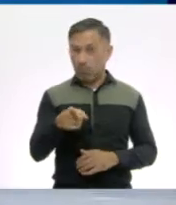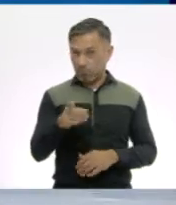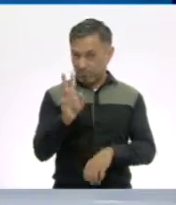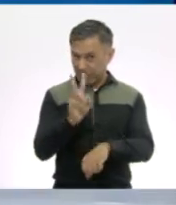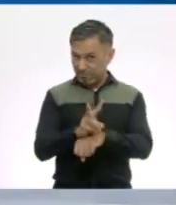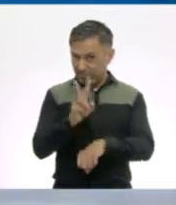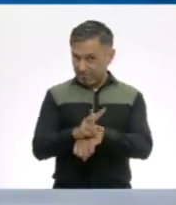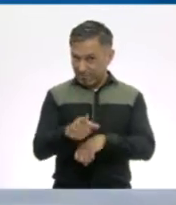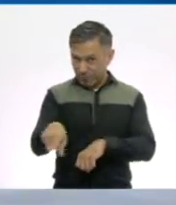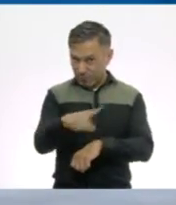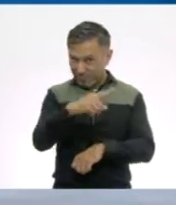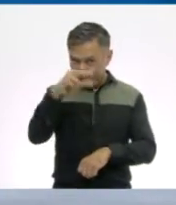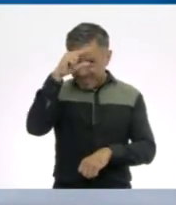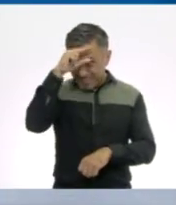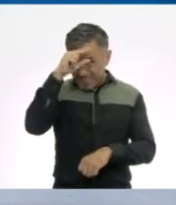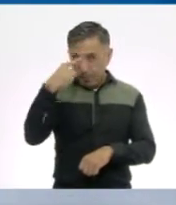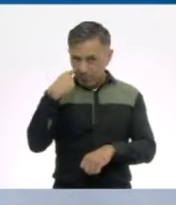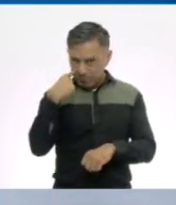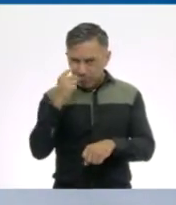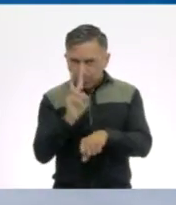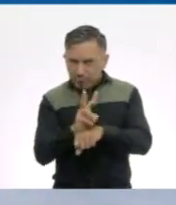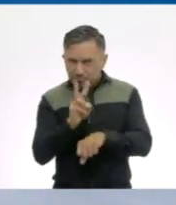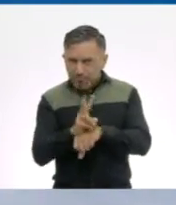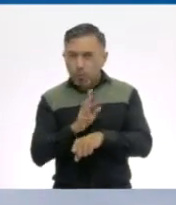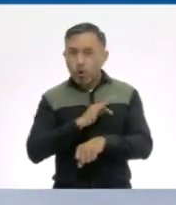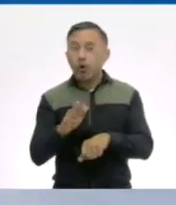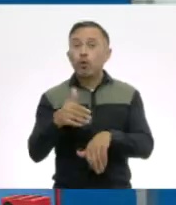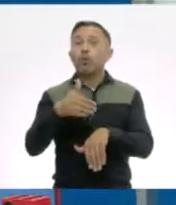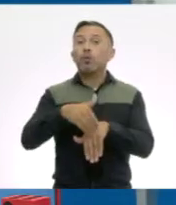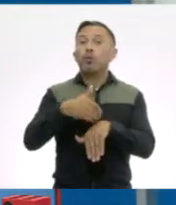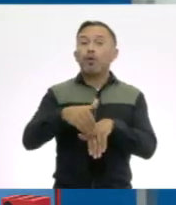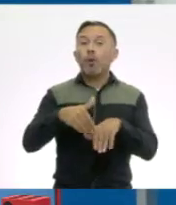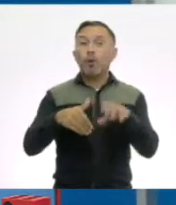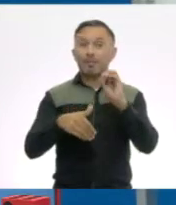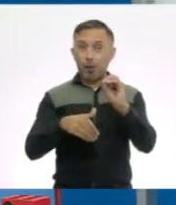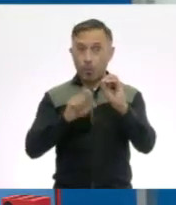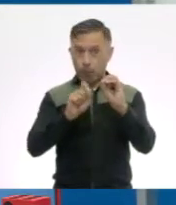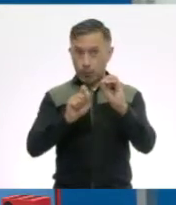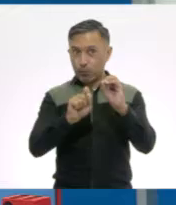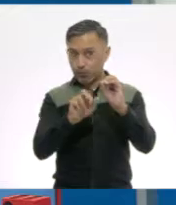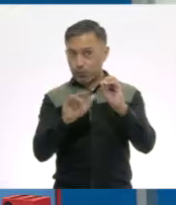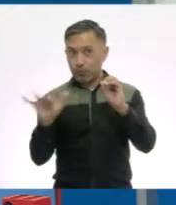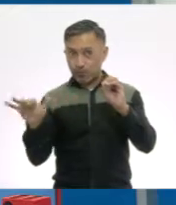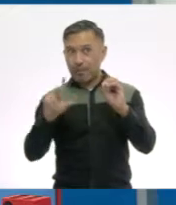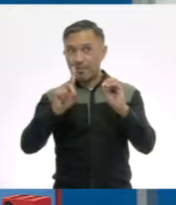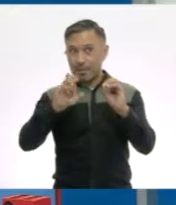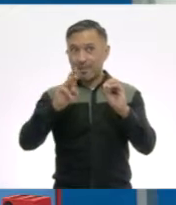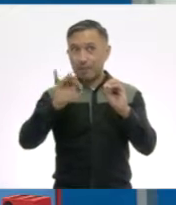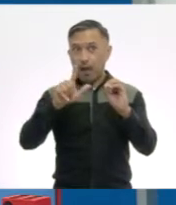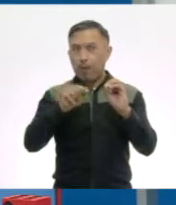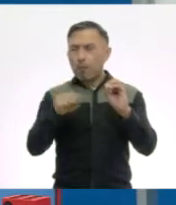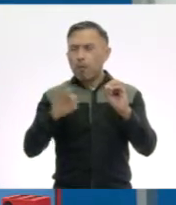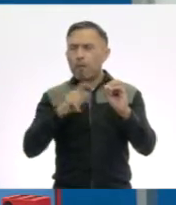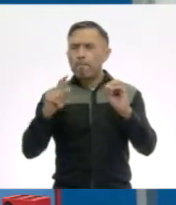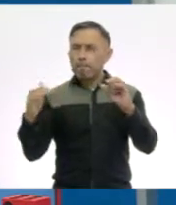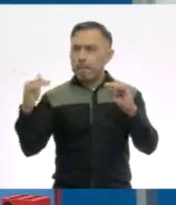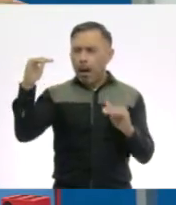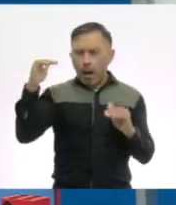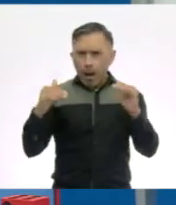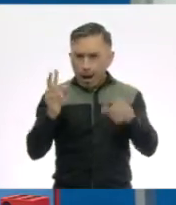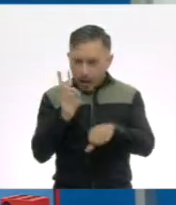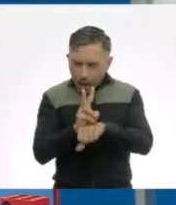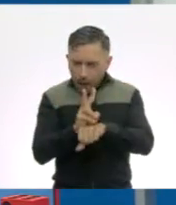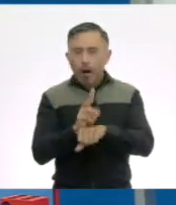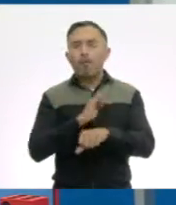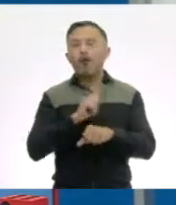listos para poder distinguir cuál de los 2 números decimales es mayor que otro. Perfecto. Y así puedan anotar su nombre en la